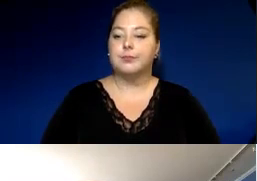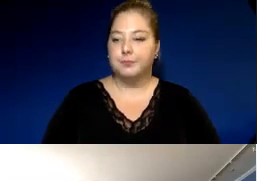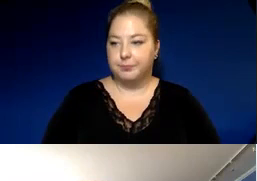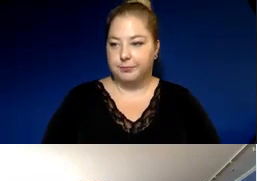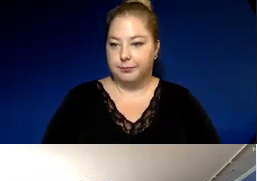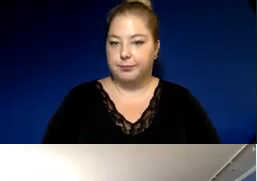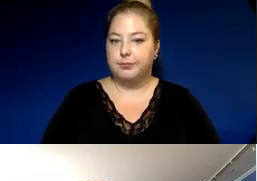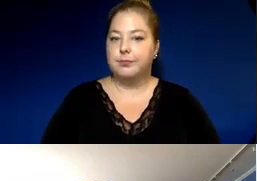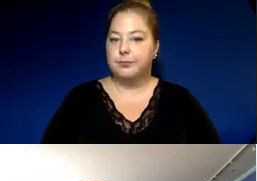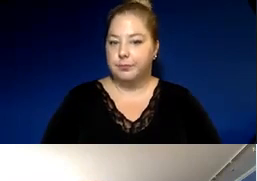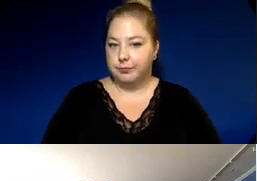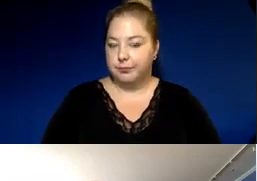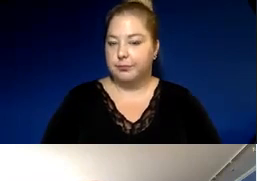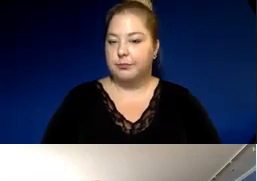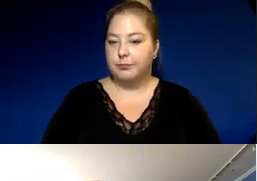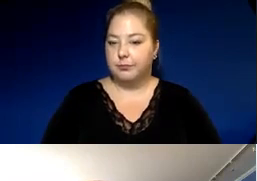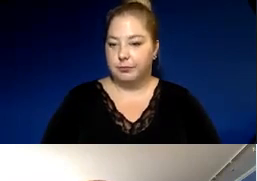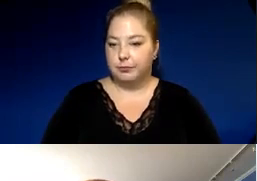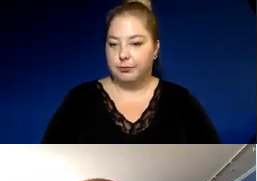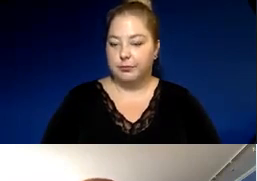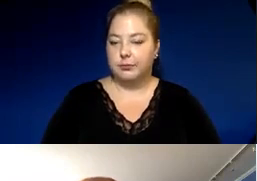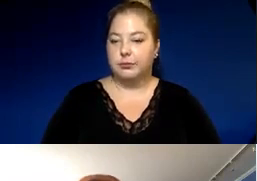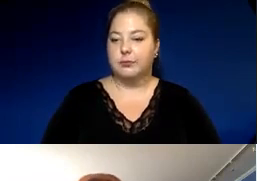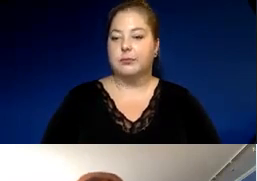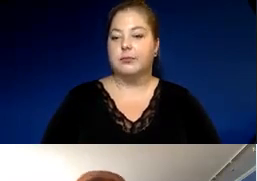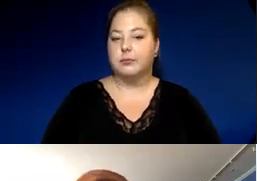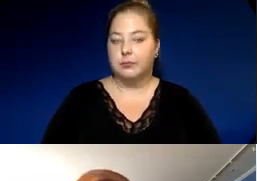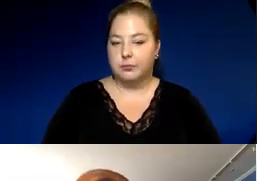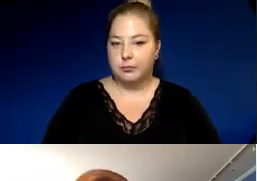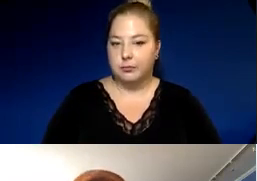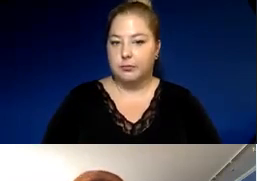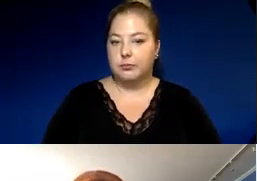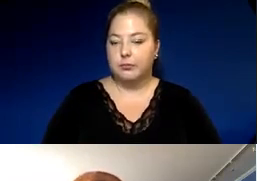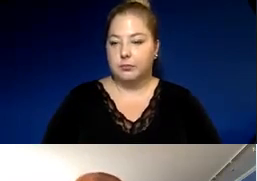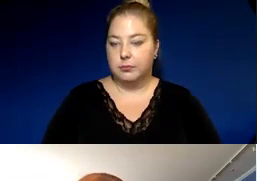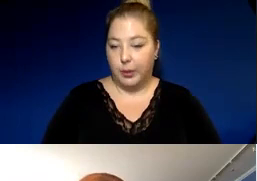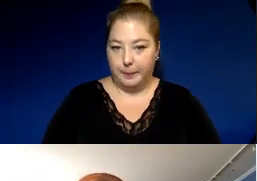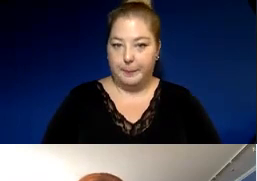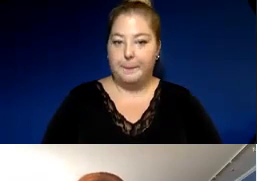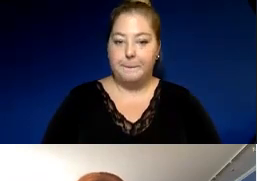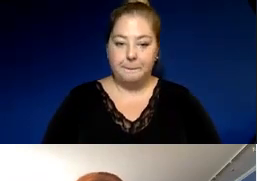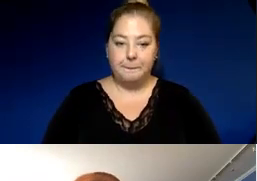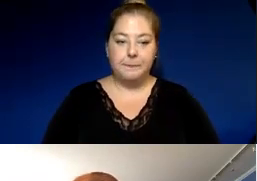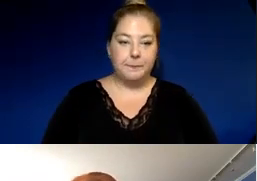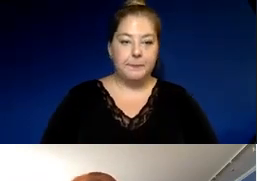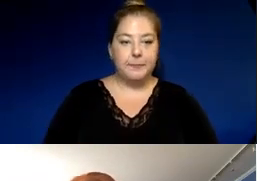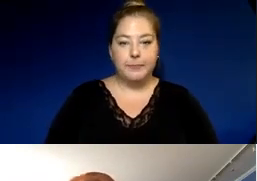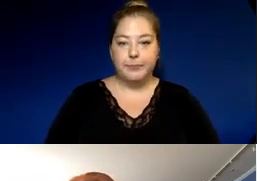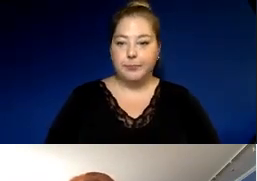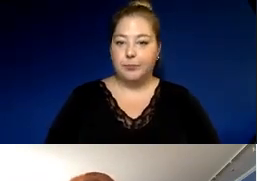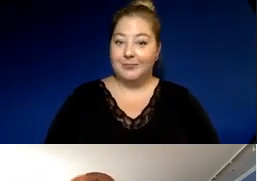luego nos va a hacer preguntas también de Facebook y vamos a tratar de responder la mayor cantidad de preguntas posibles. ¿Bien?